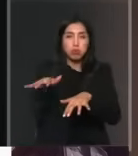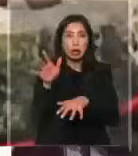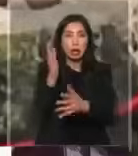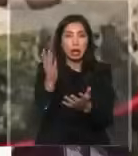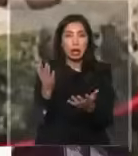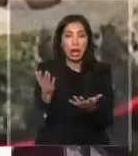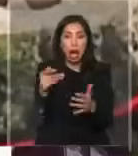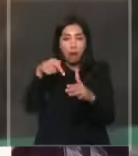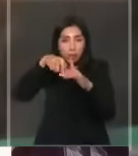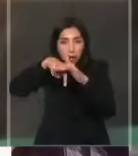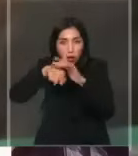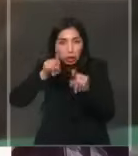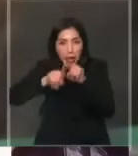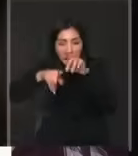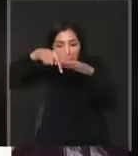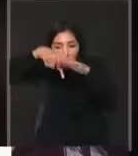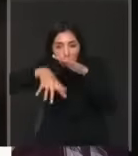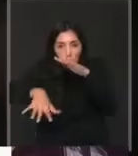bajo la tierra.